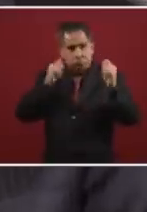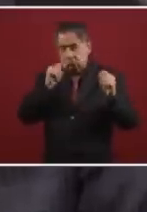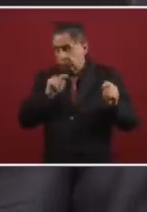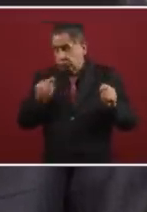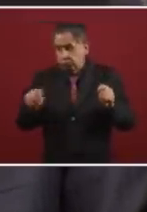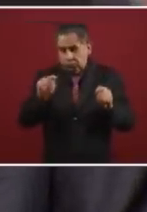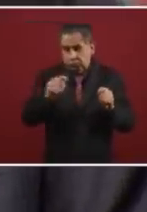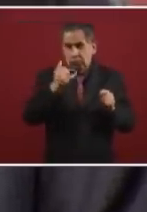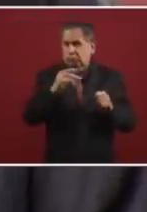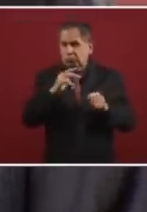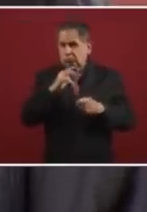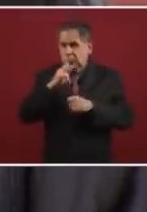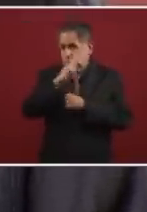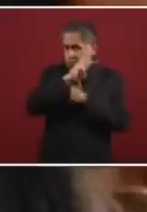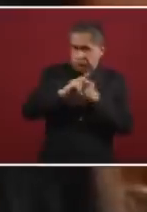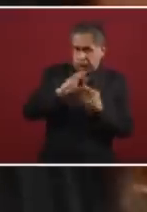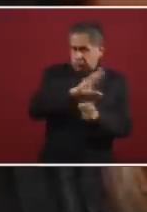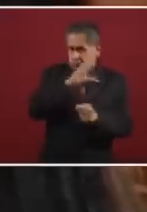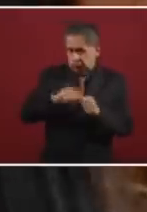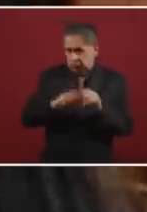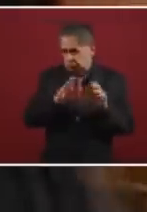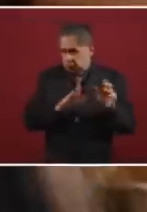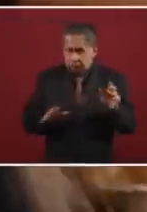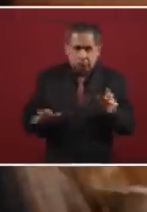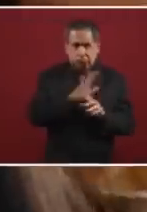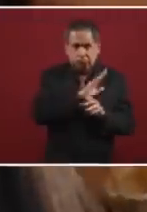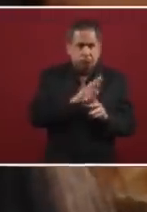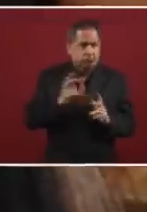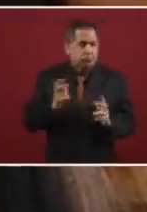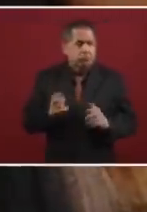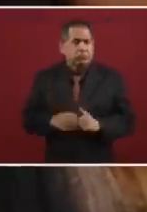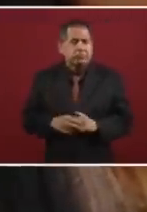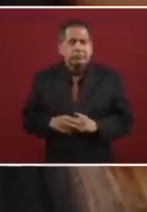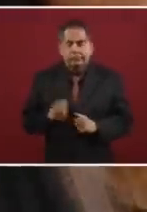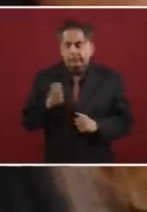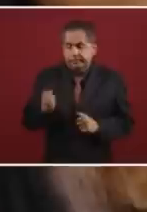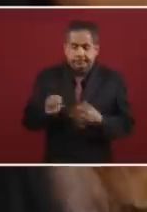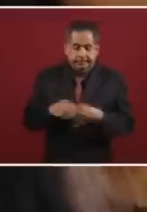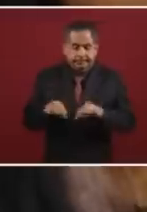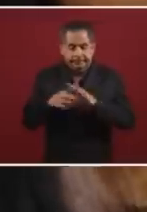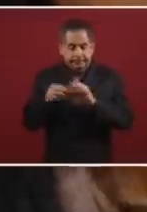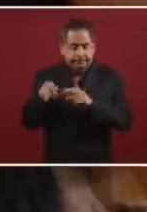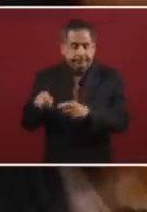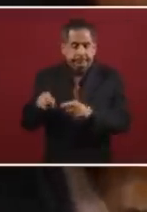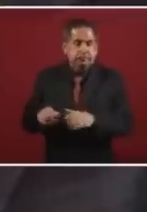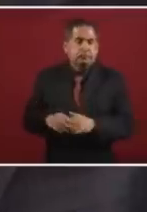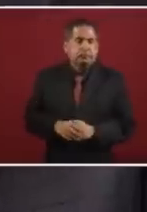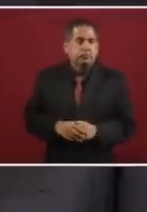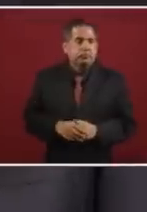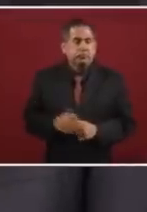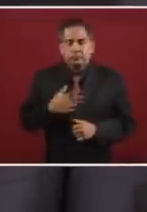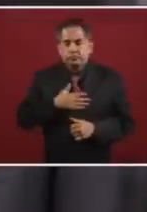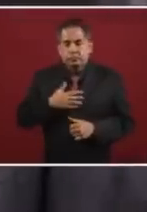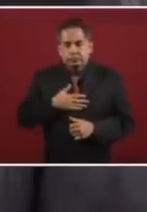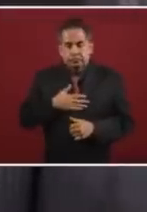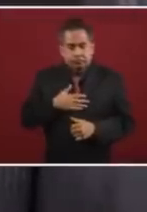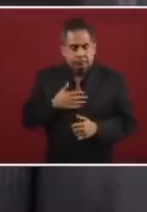el país s es nuestro